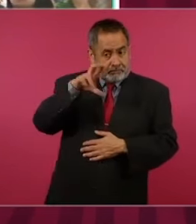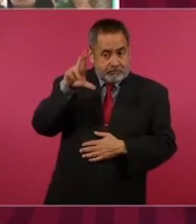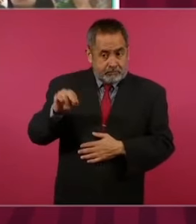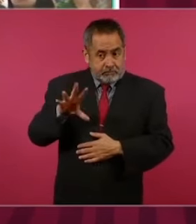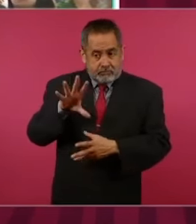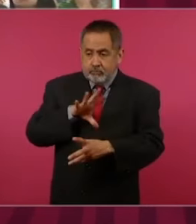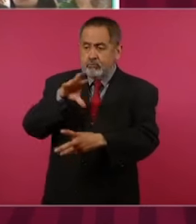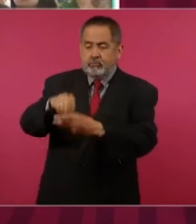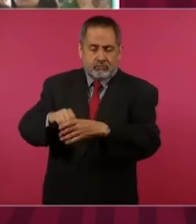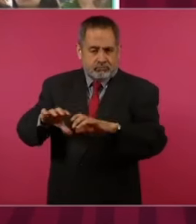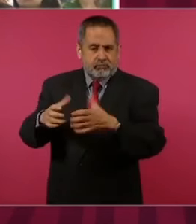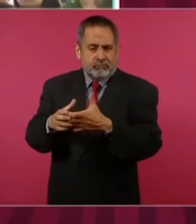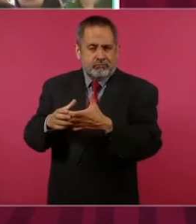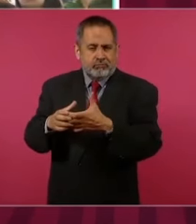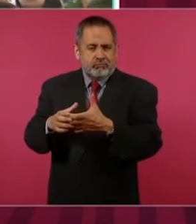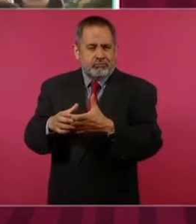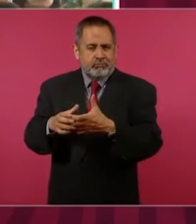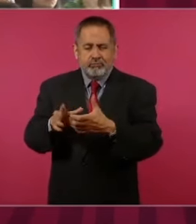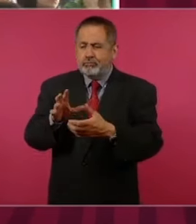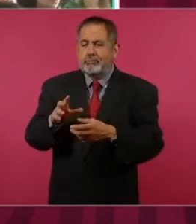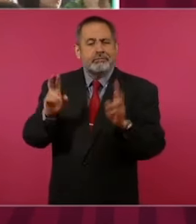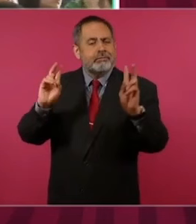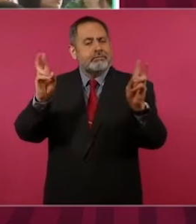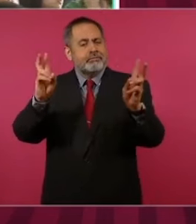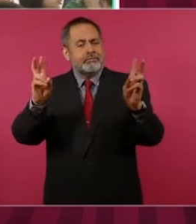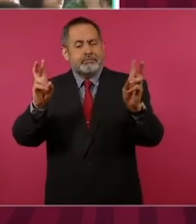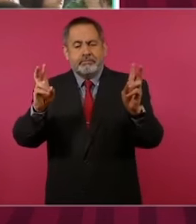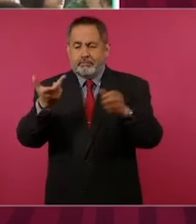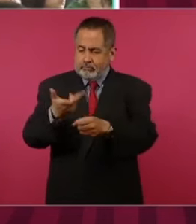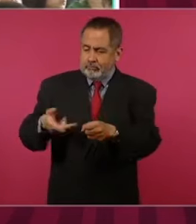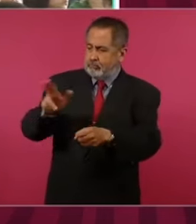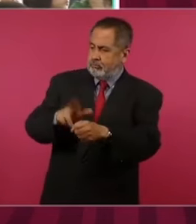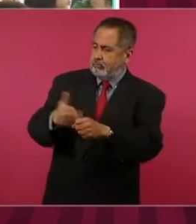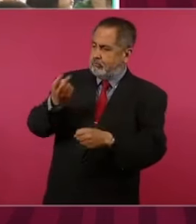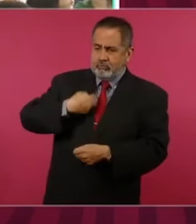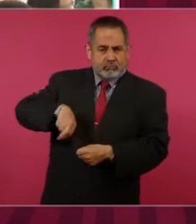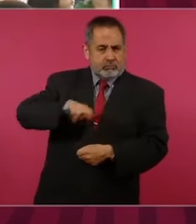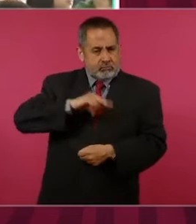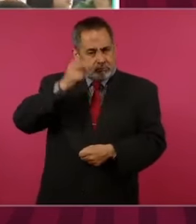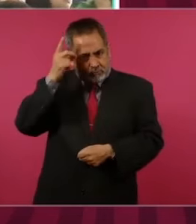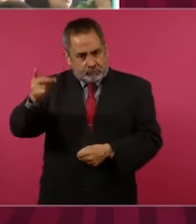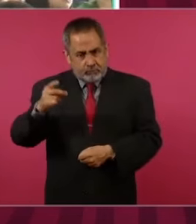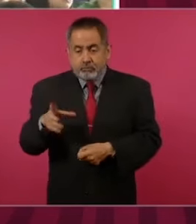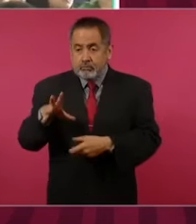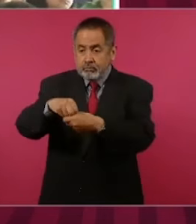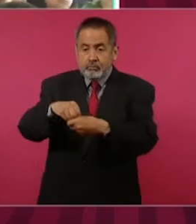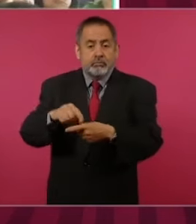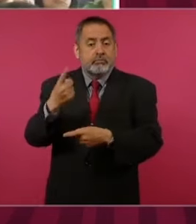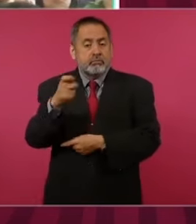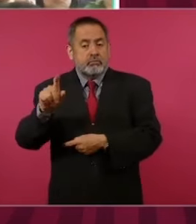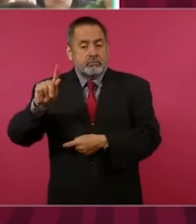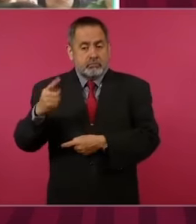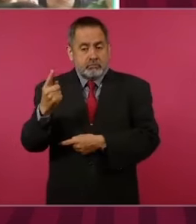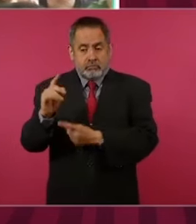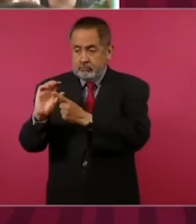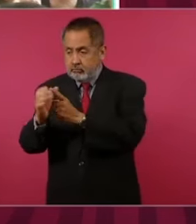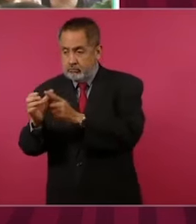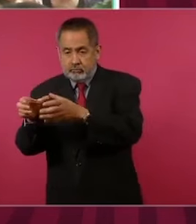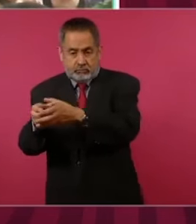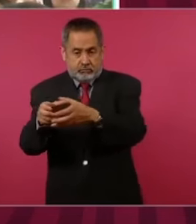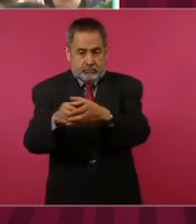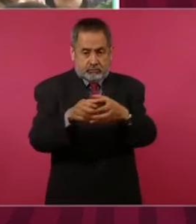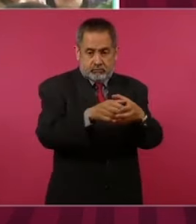modelo innovador llamado La Clínica es Nuestra, 171 comités de salud para el bienestar.